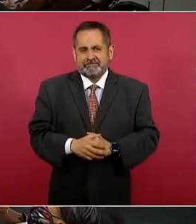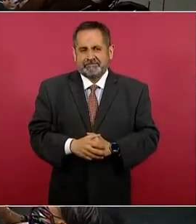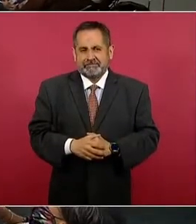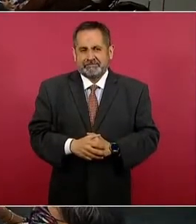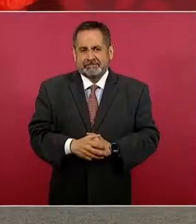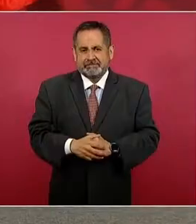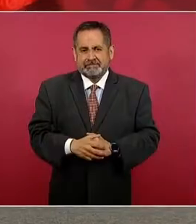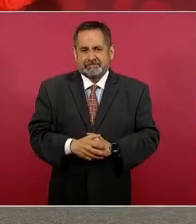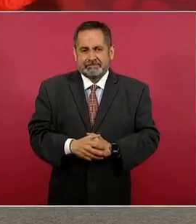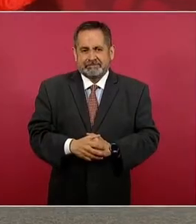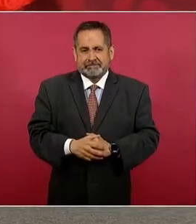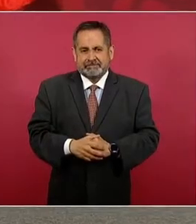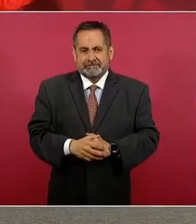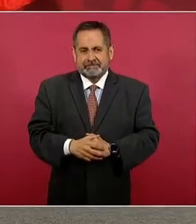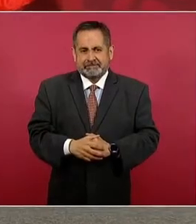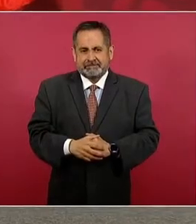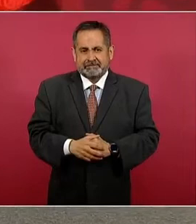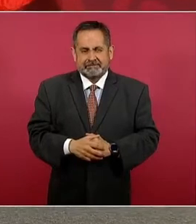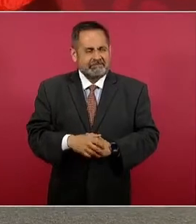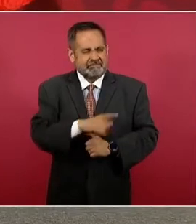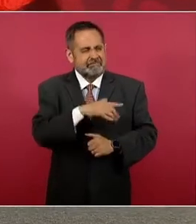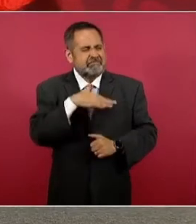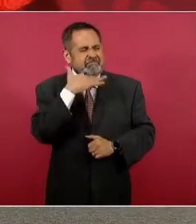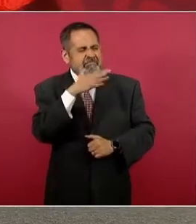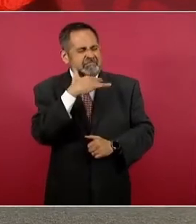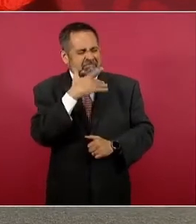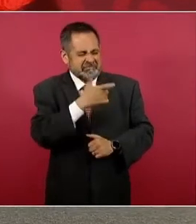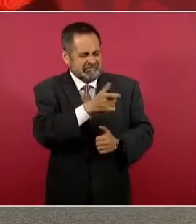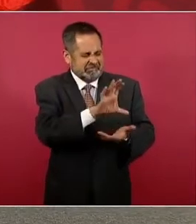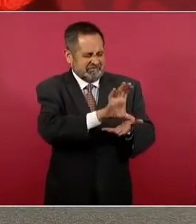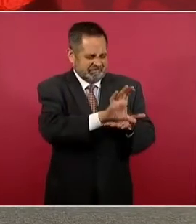ni con su cochino dinero.